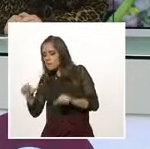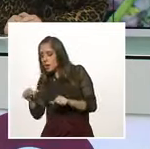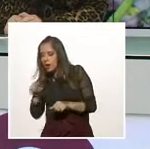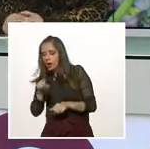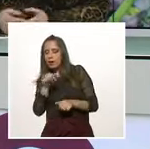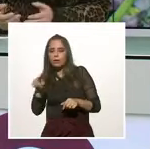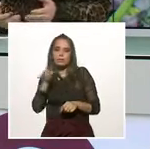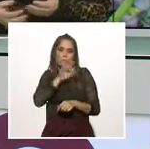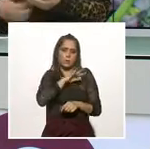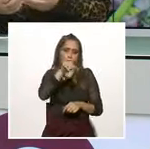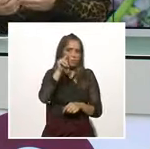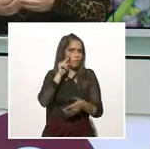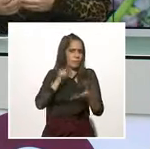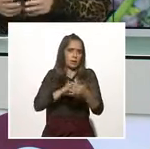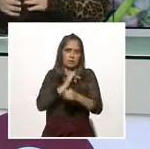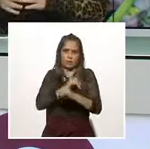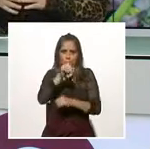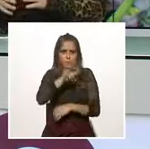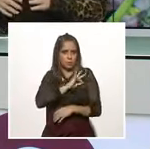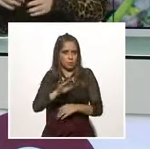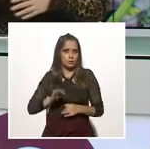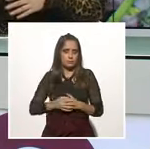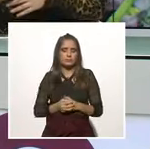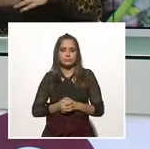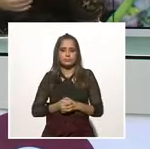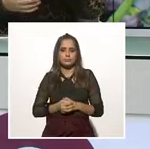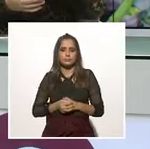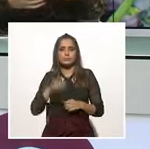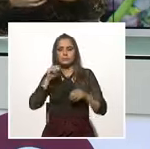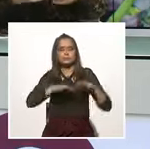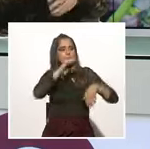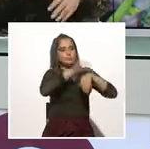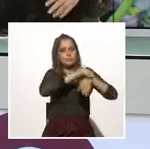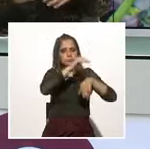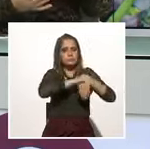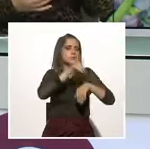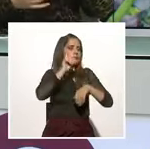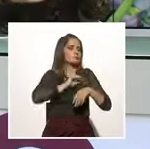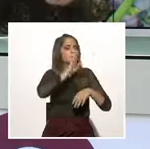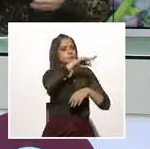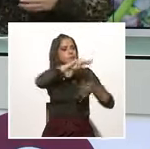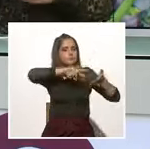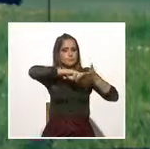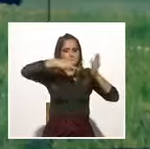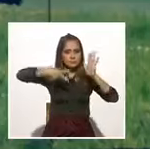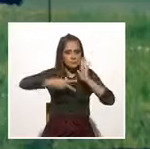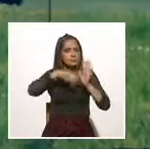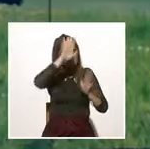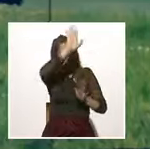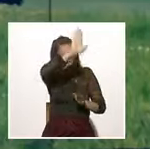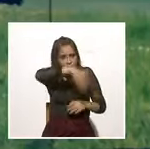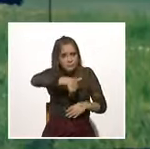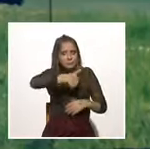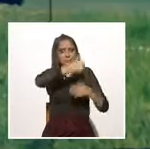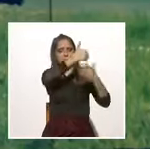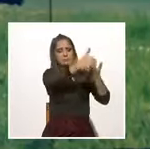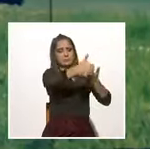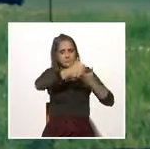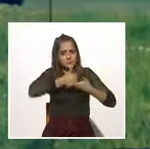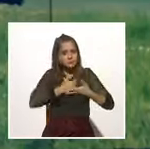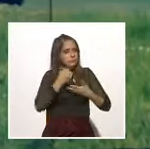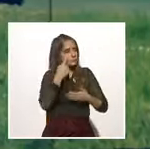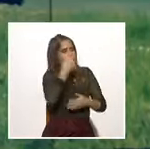de toda la población. Y luego, pues, buscar a algún amigo, amiga, que sea ingeniero, ingeniera, ¿no?